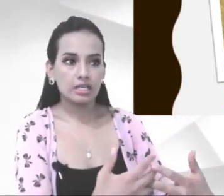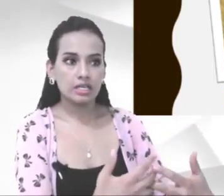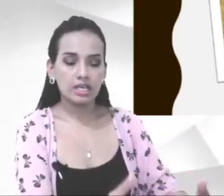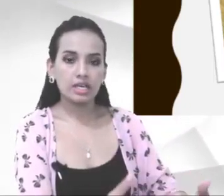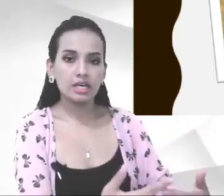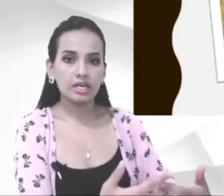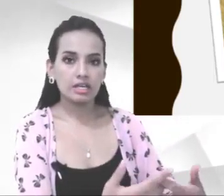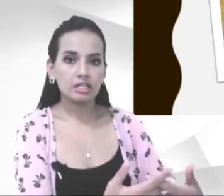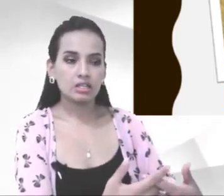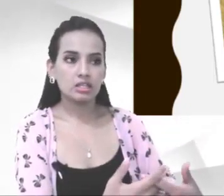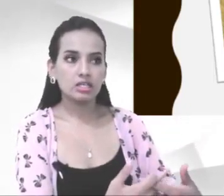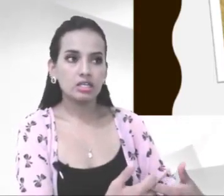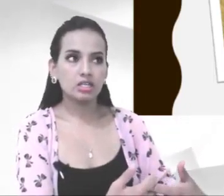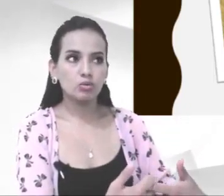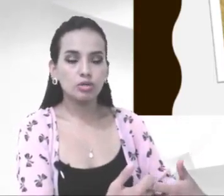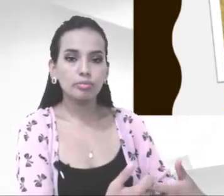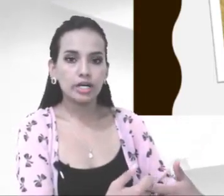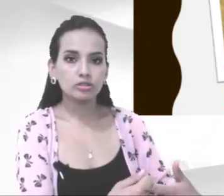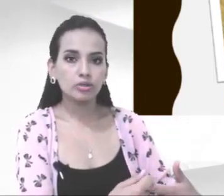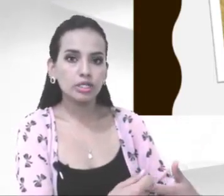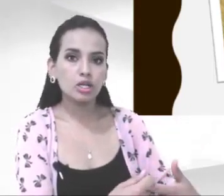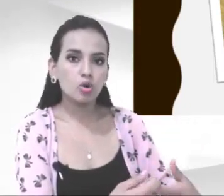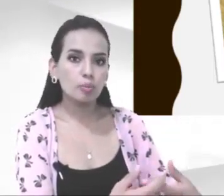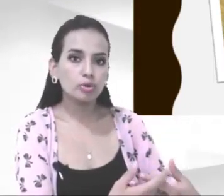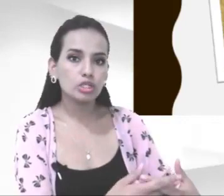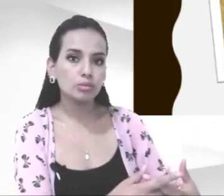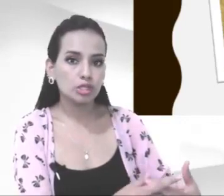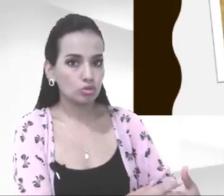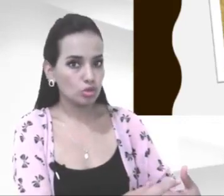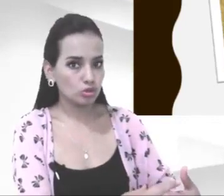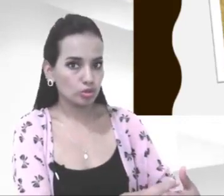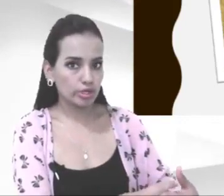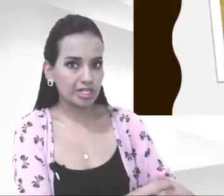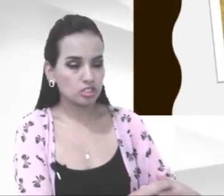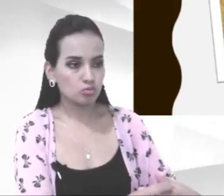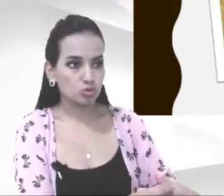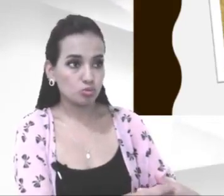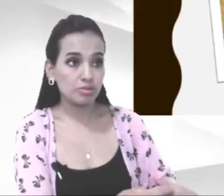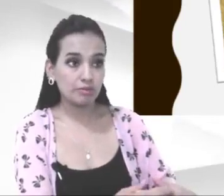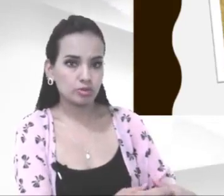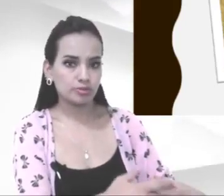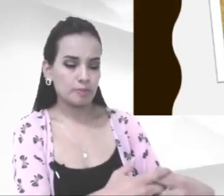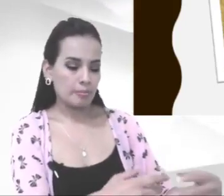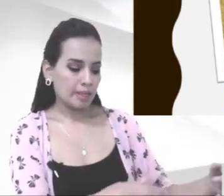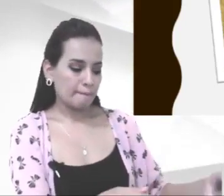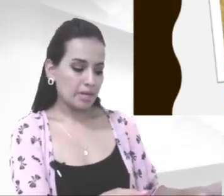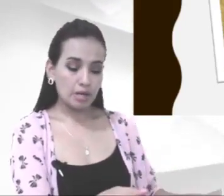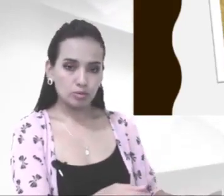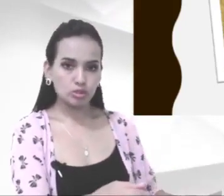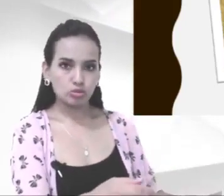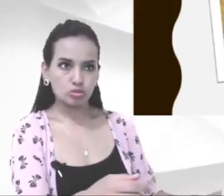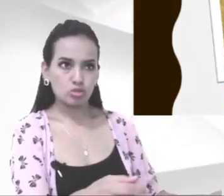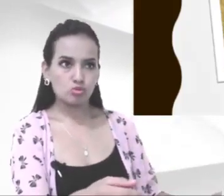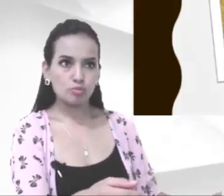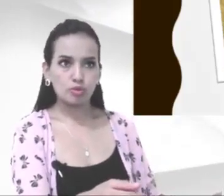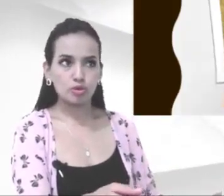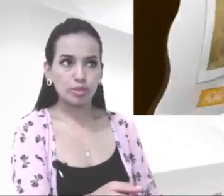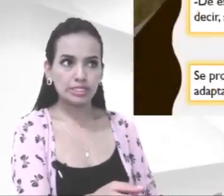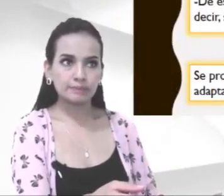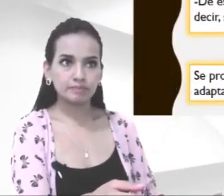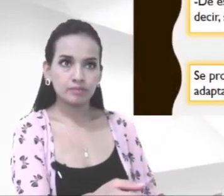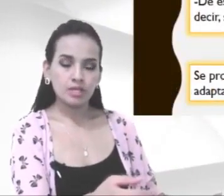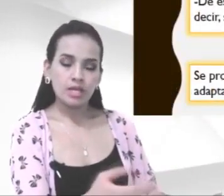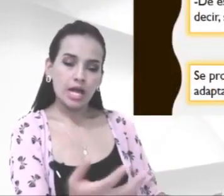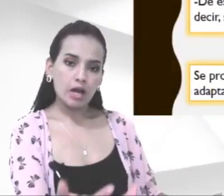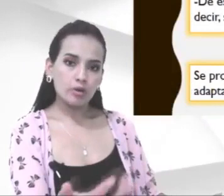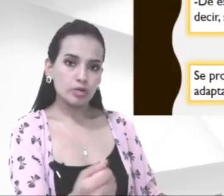que tienen un impacto en el comportamiento de los organismos vivos veamos entonces un poco